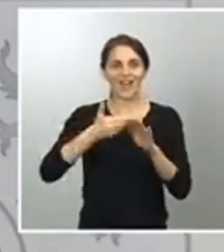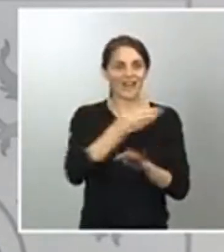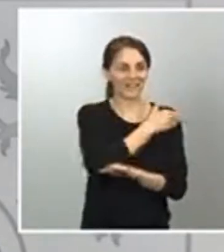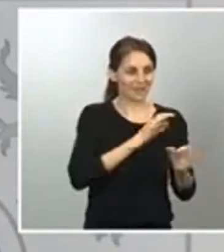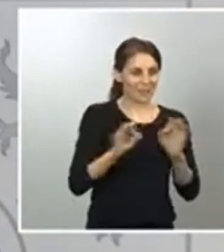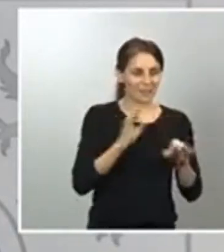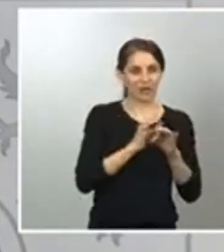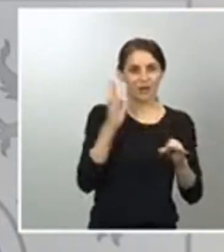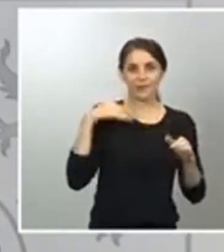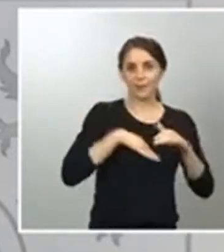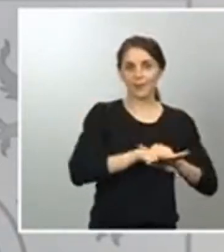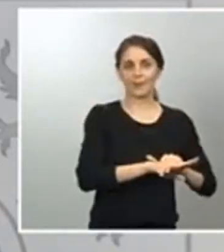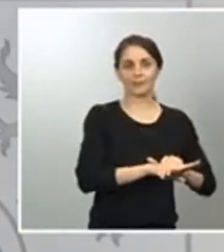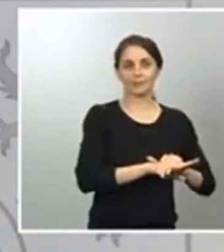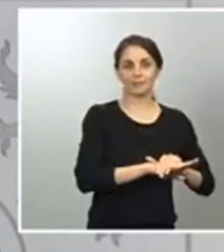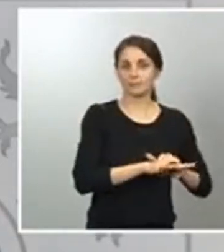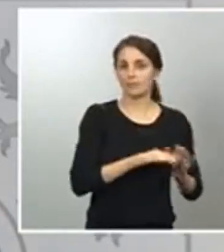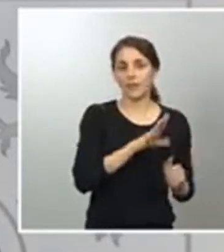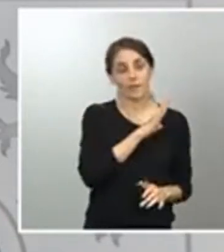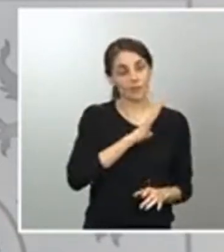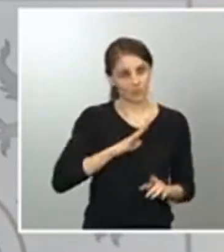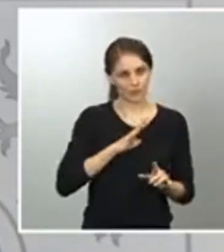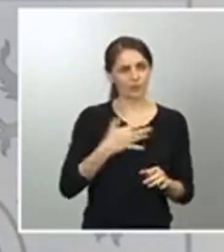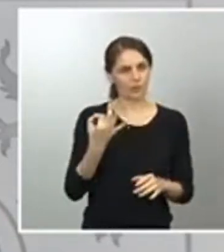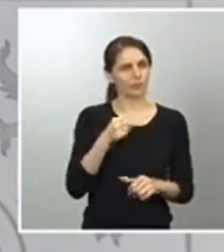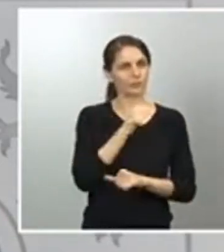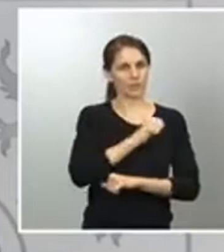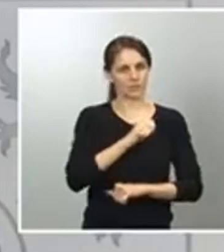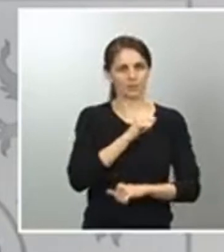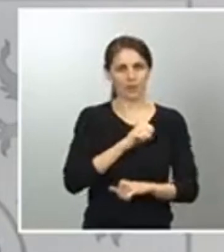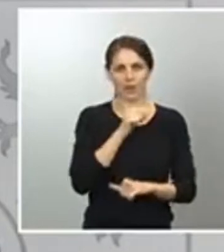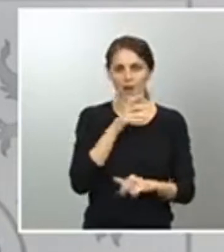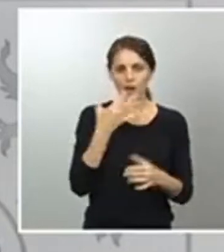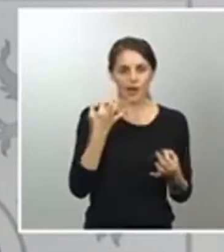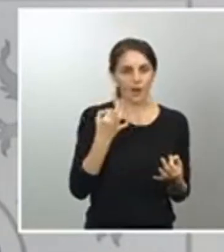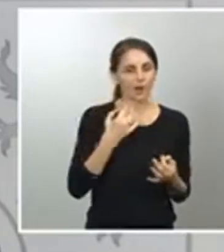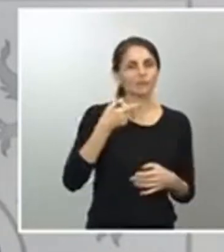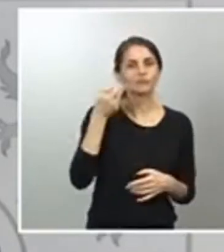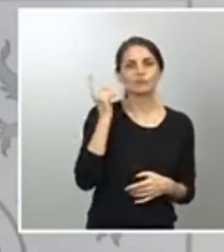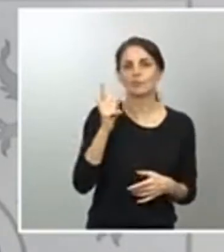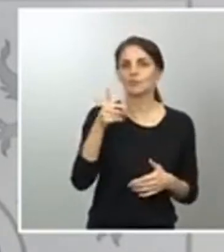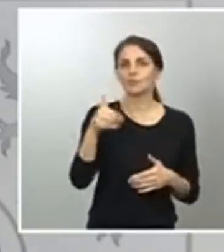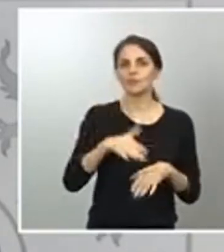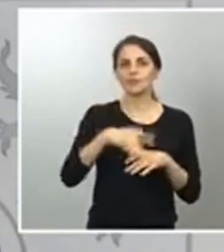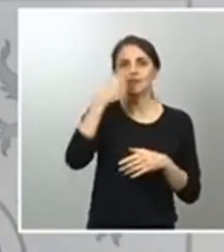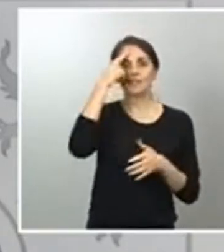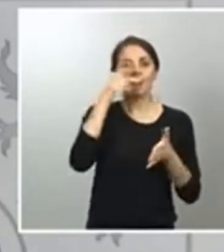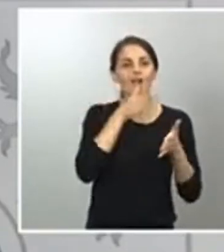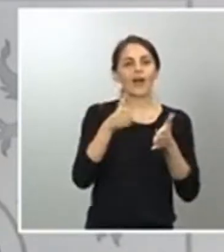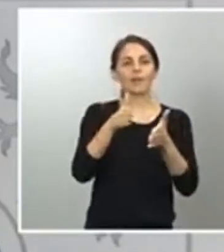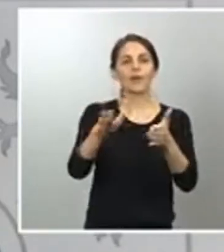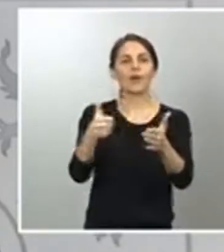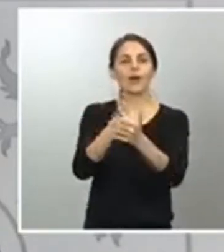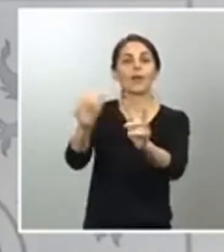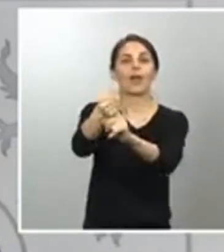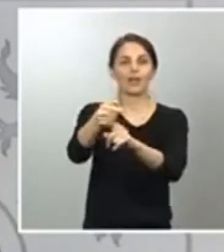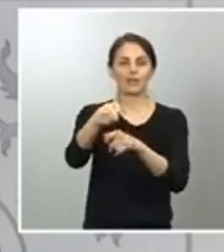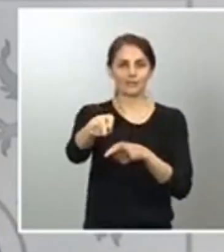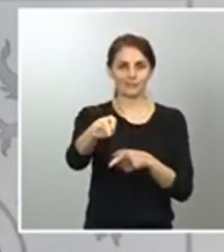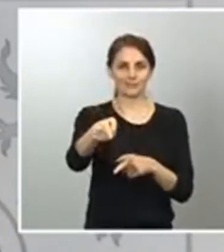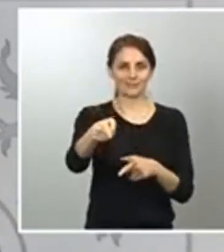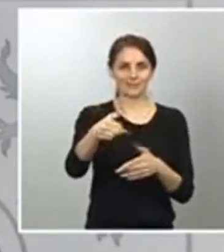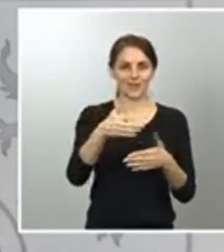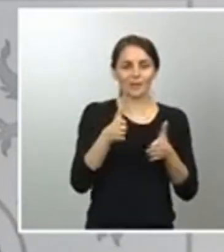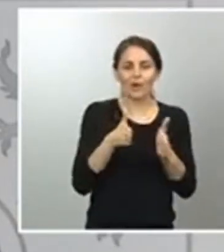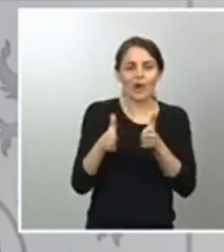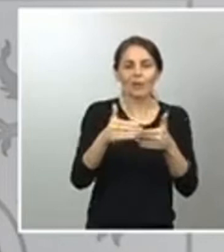llegado. Hoy nos toca entender cómo es el camino que nos va a llevar hasta allí. Comprender que no lo